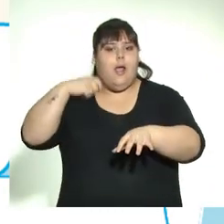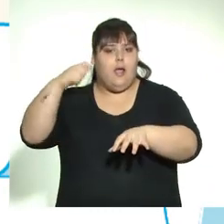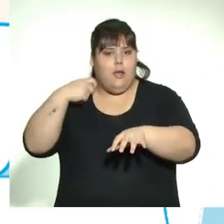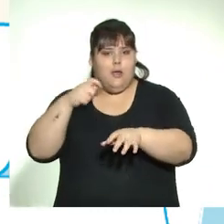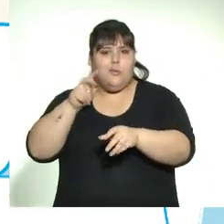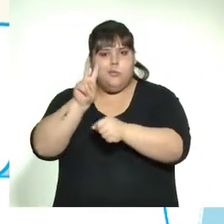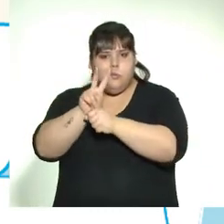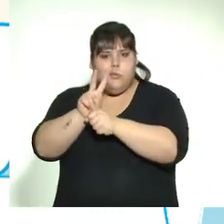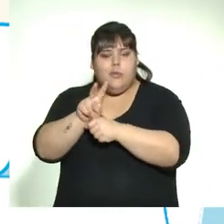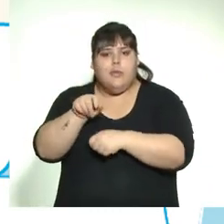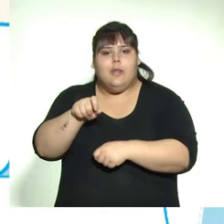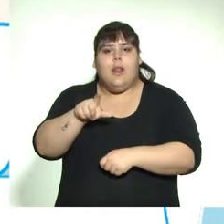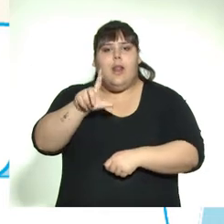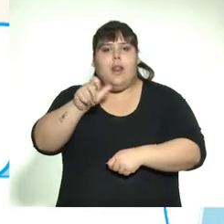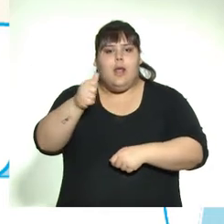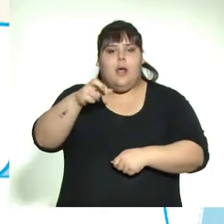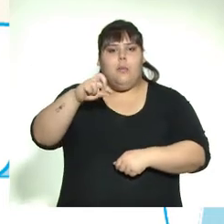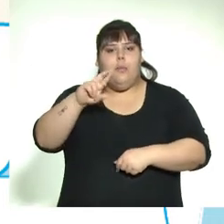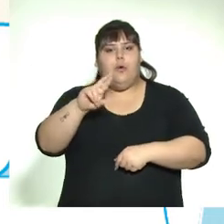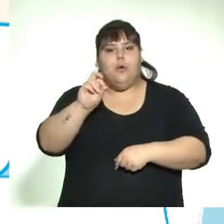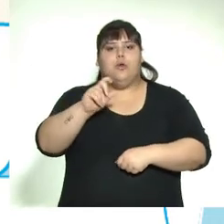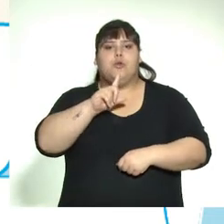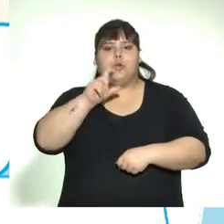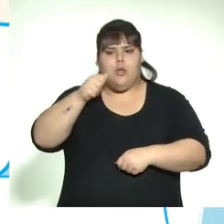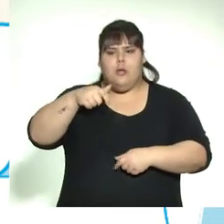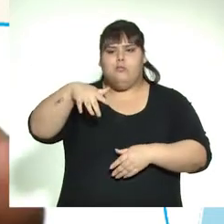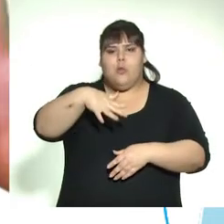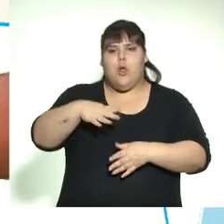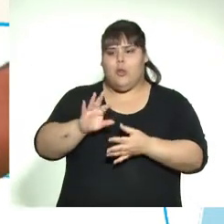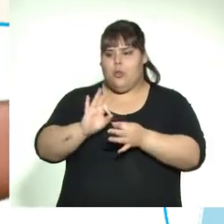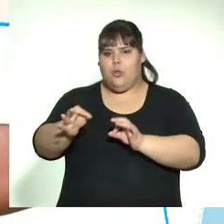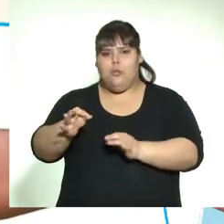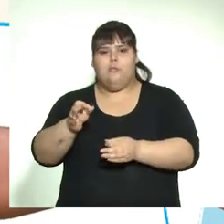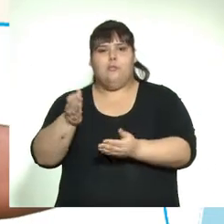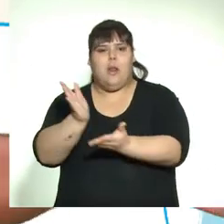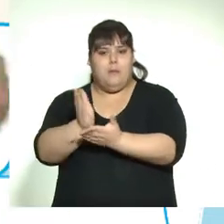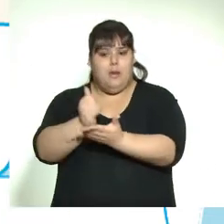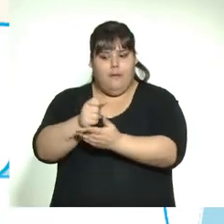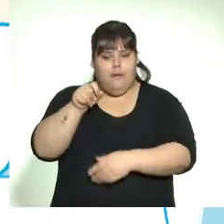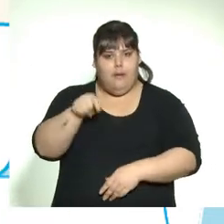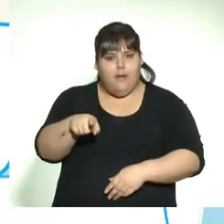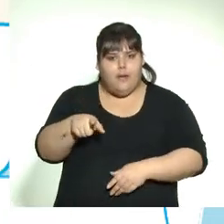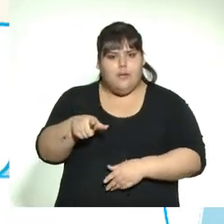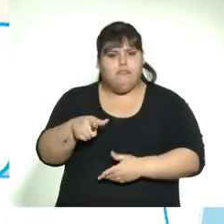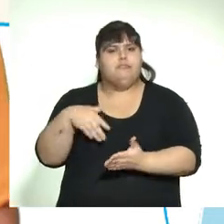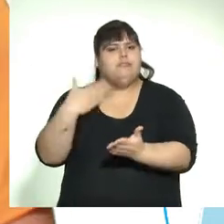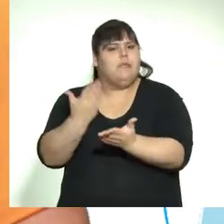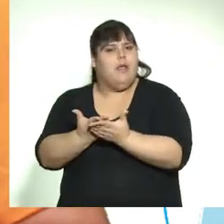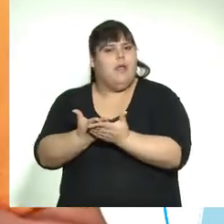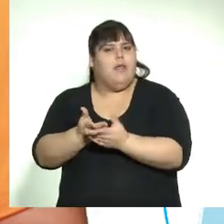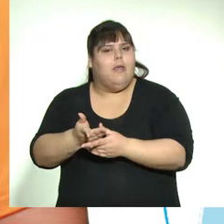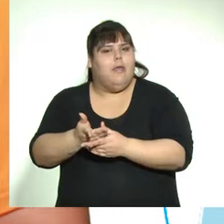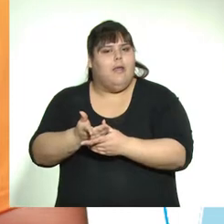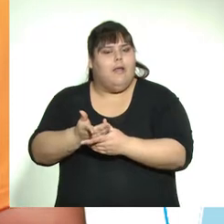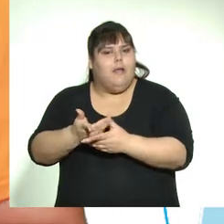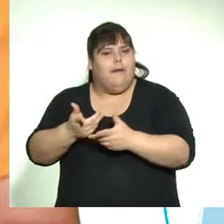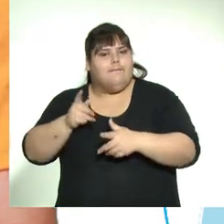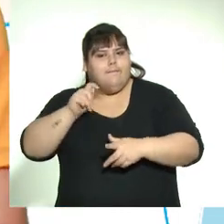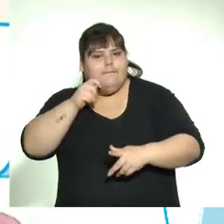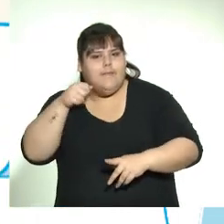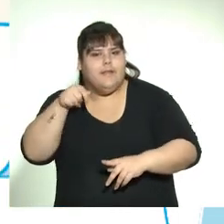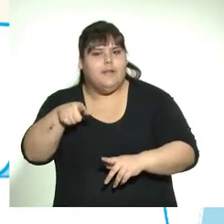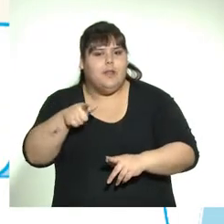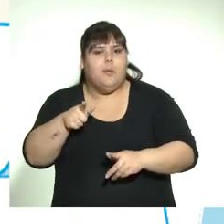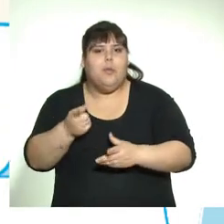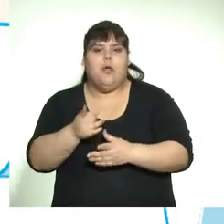granja agroecológica La Porota, ubicada en La Picada. Ahí nos proponen una aventura, que